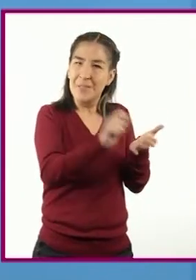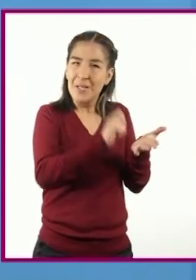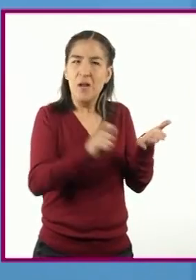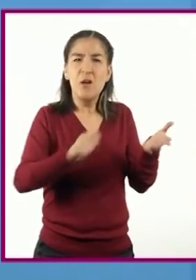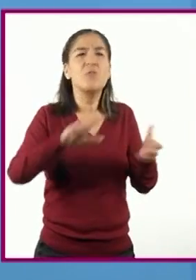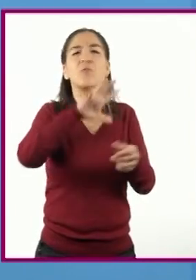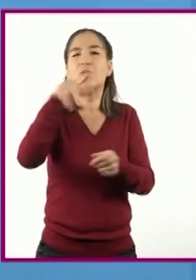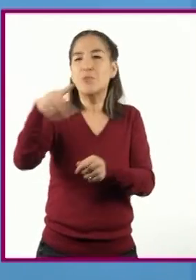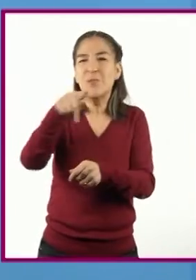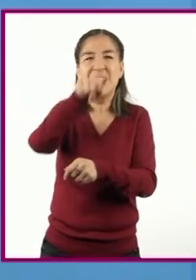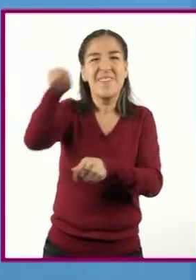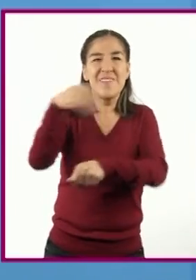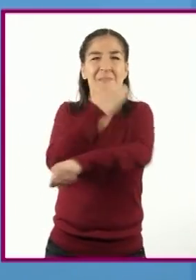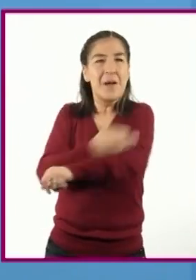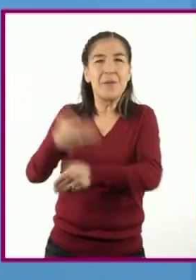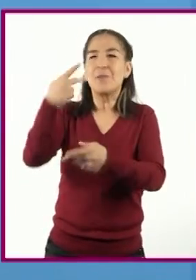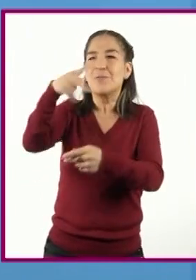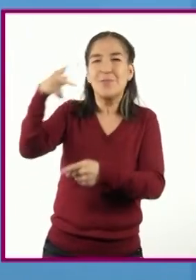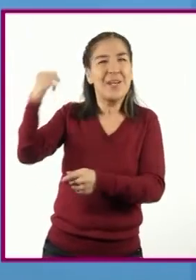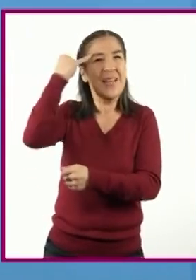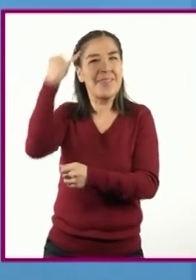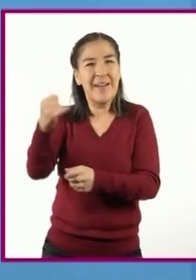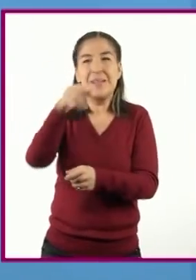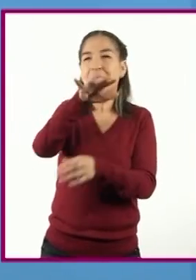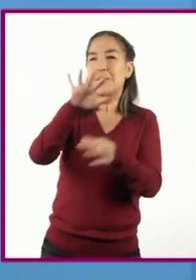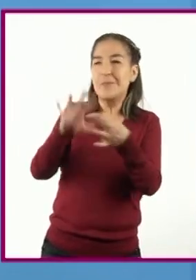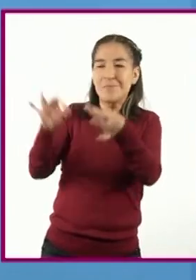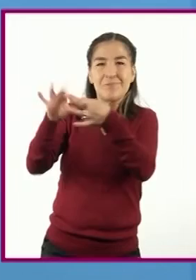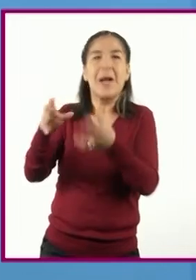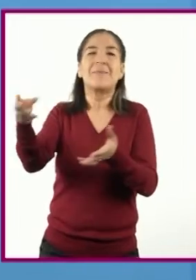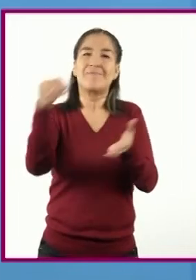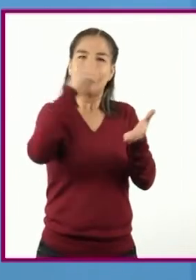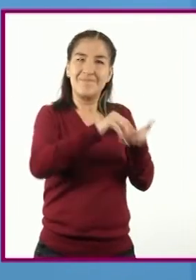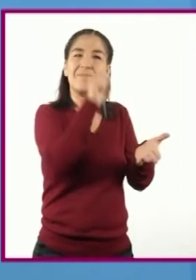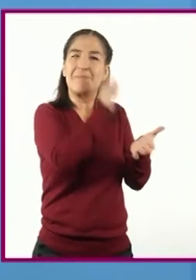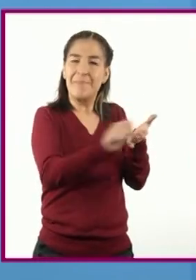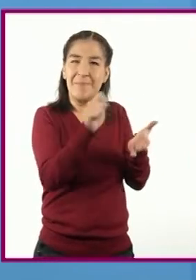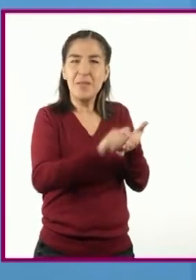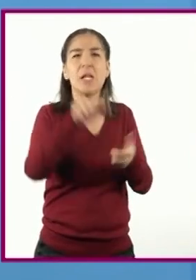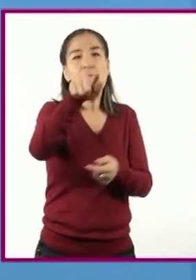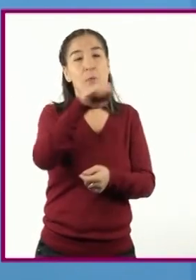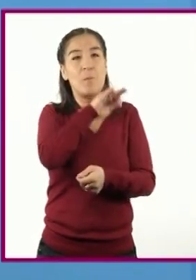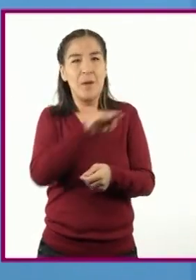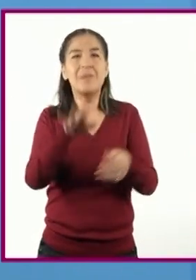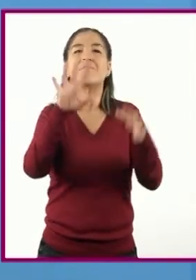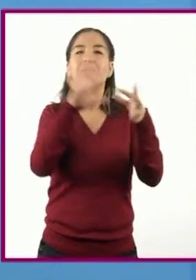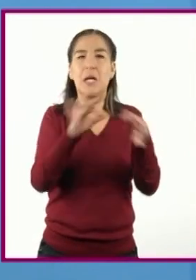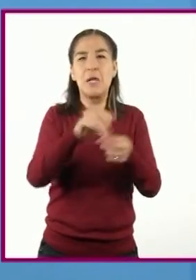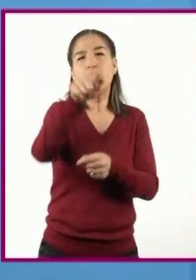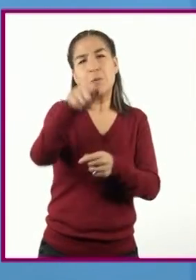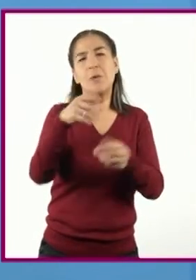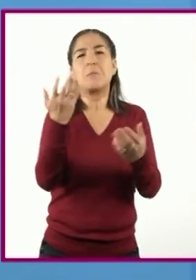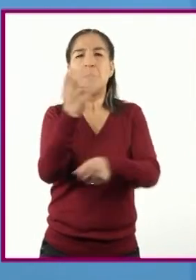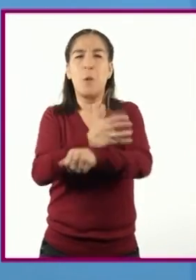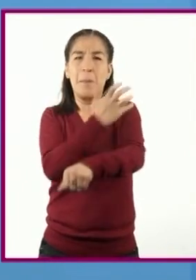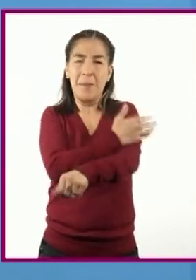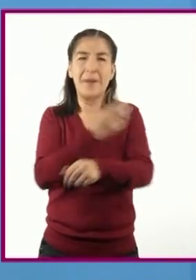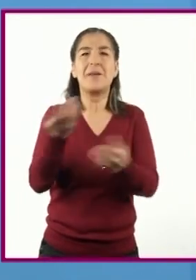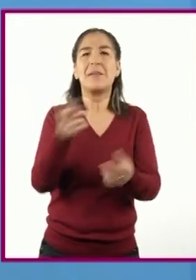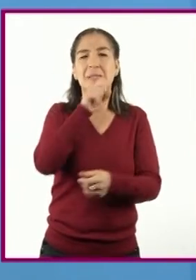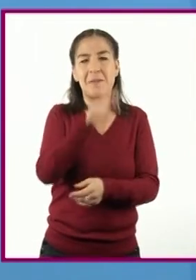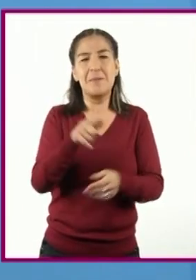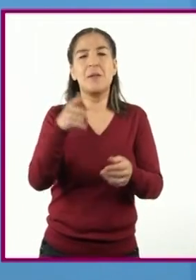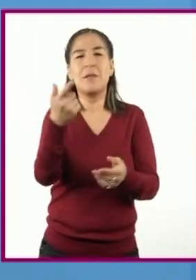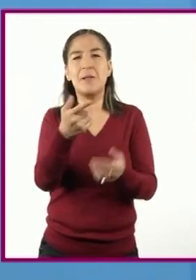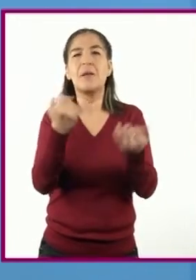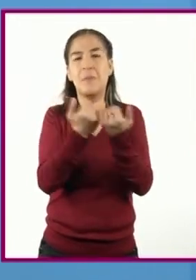las ideas que les hayan compartido y cuando sea posible, comenten sus conclusiones con sus compañeros y